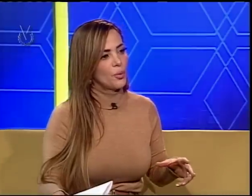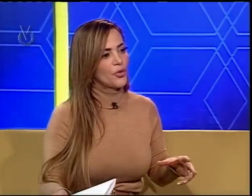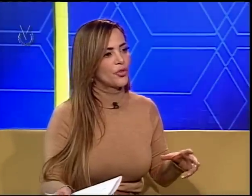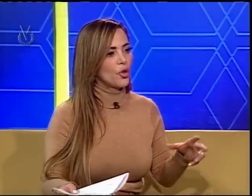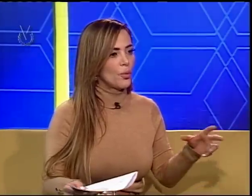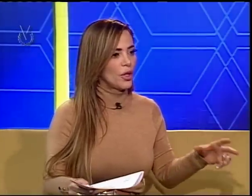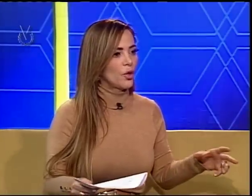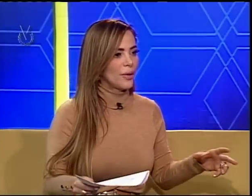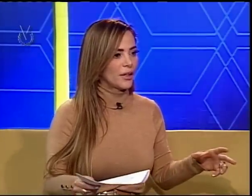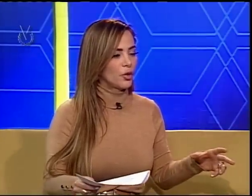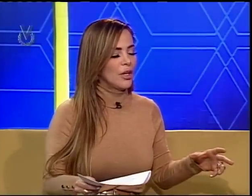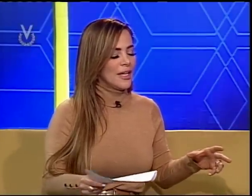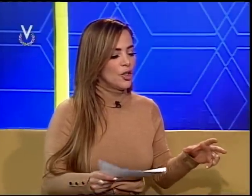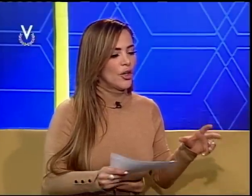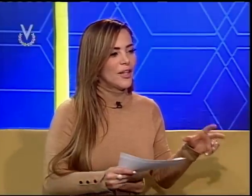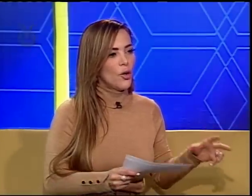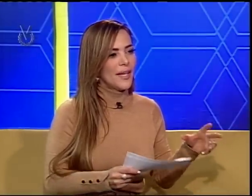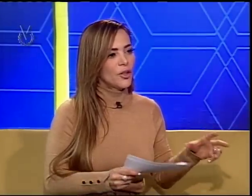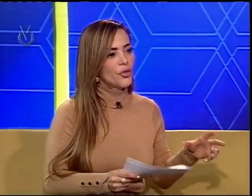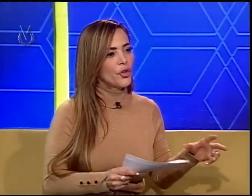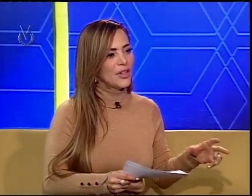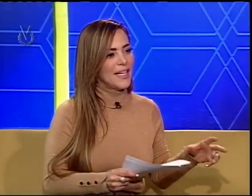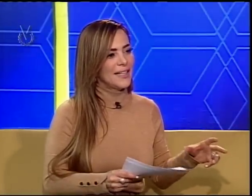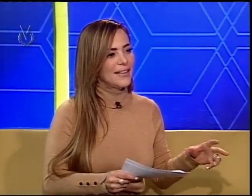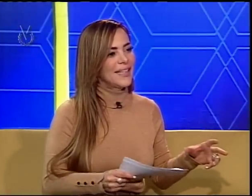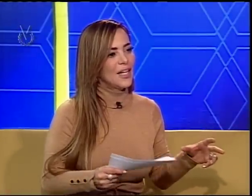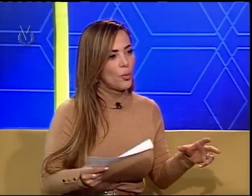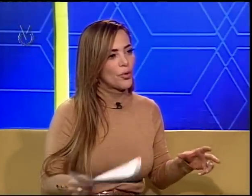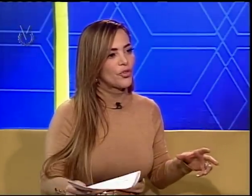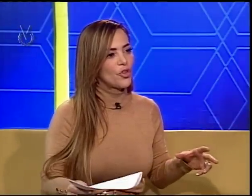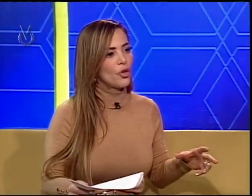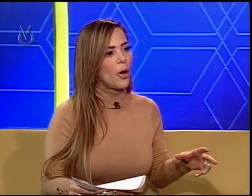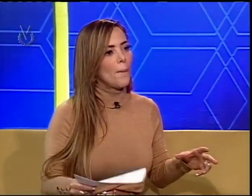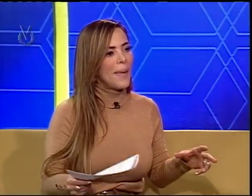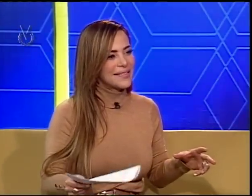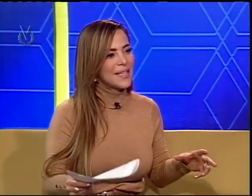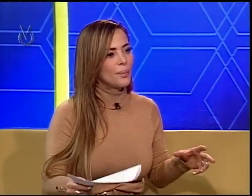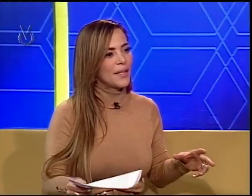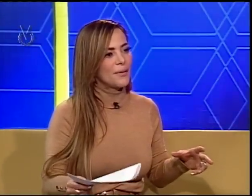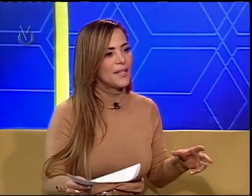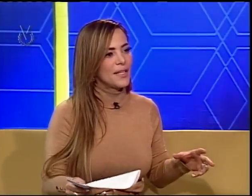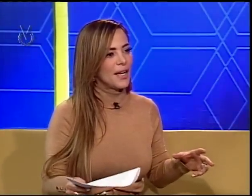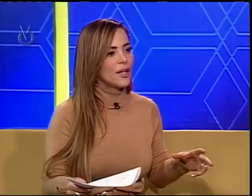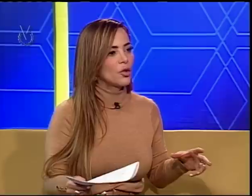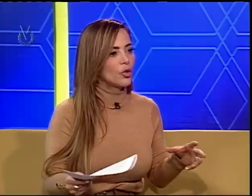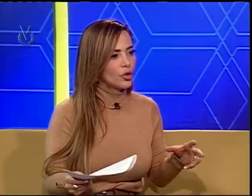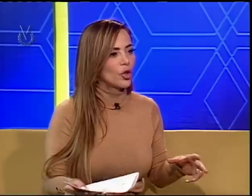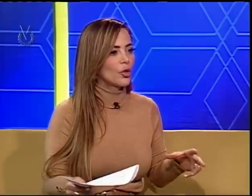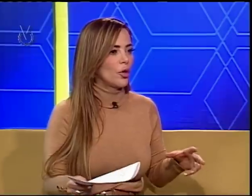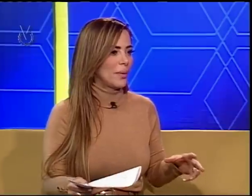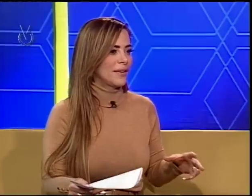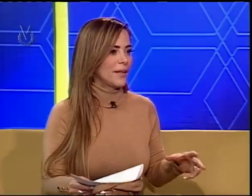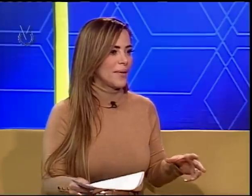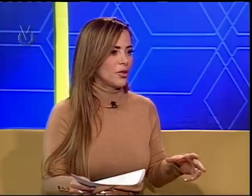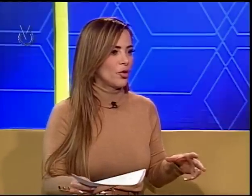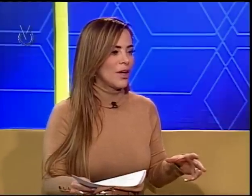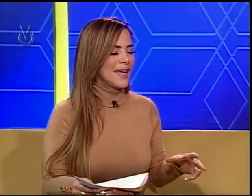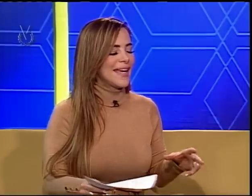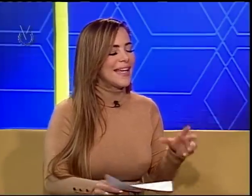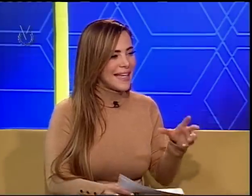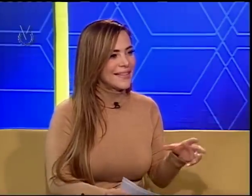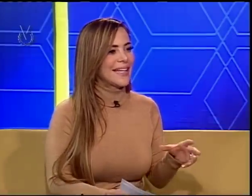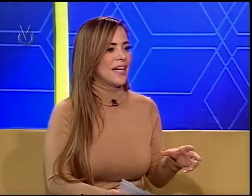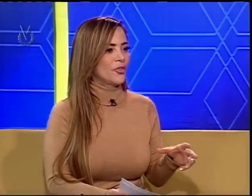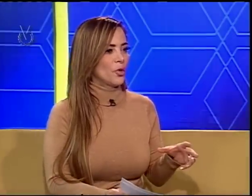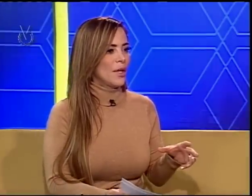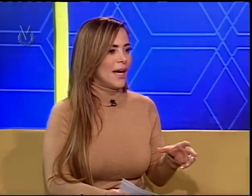representantes de la oposición como del gobierno, los del gobierno sostienen que la oposición va siempre dividida en torno a los planteamientos.